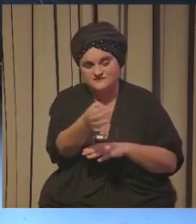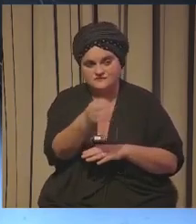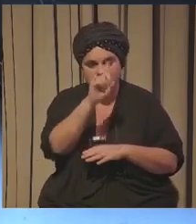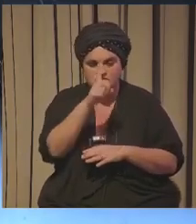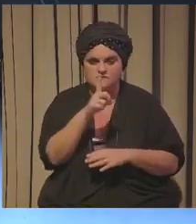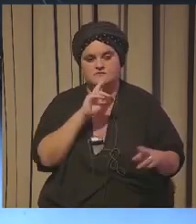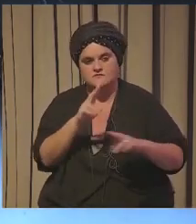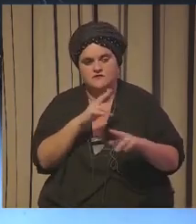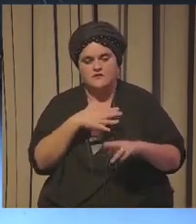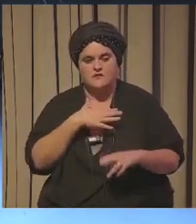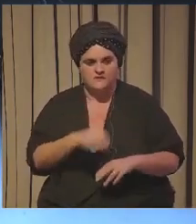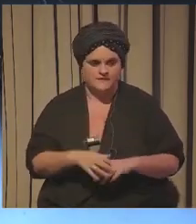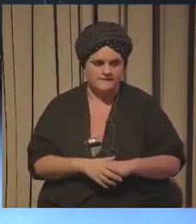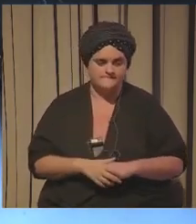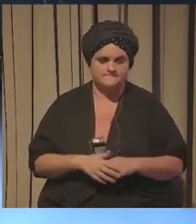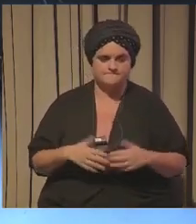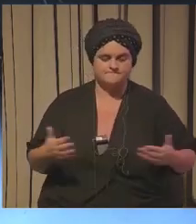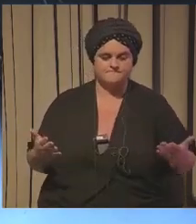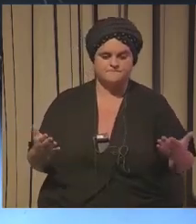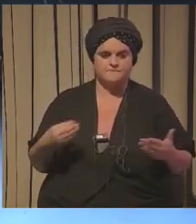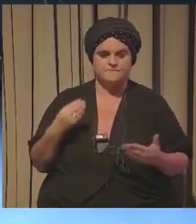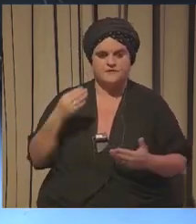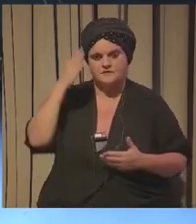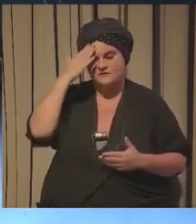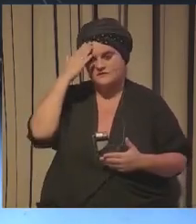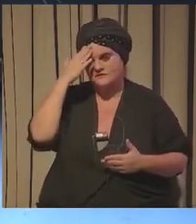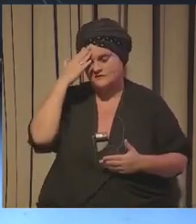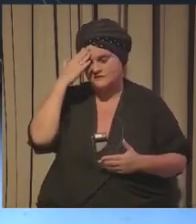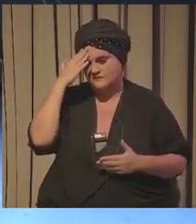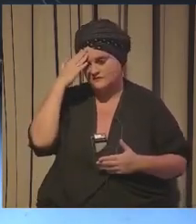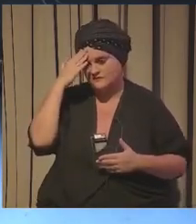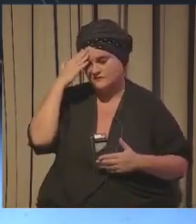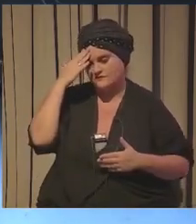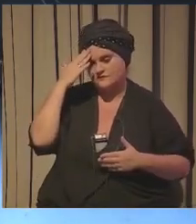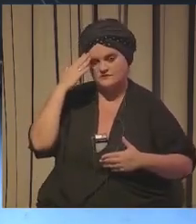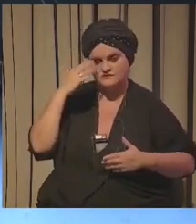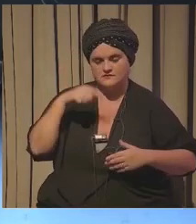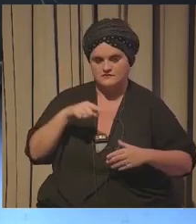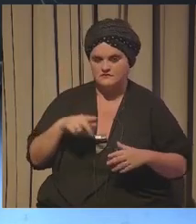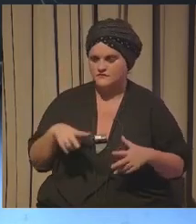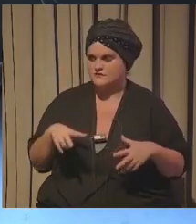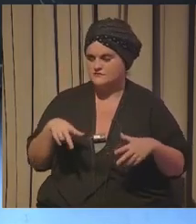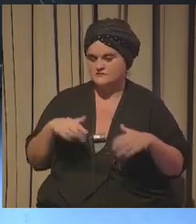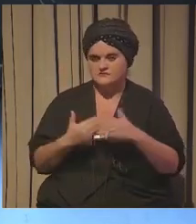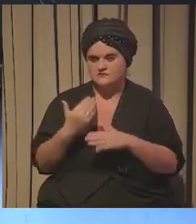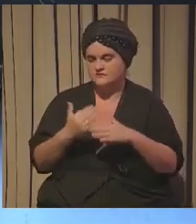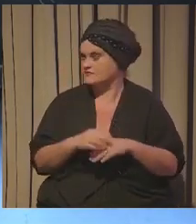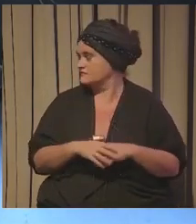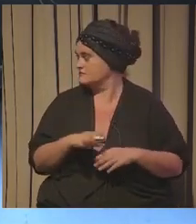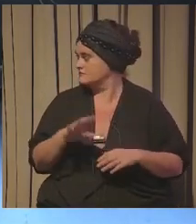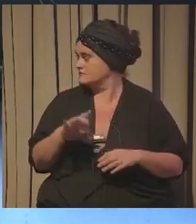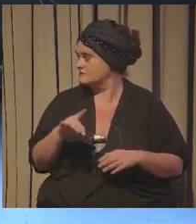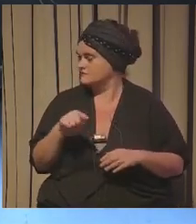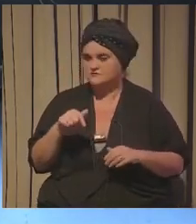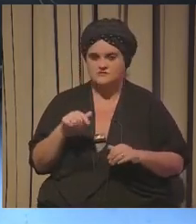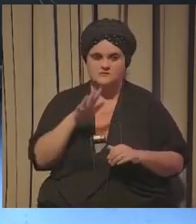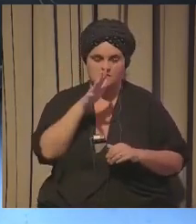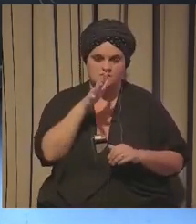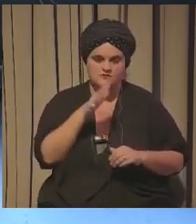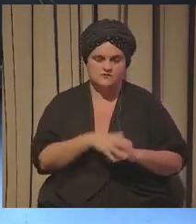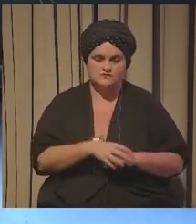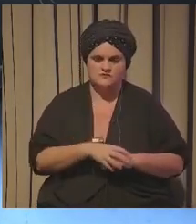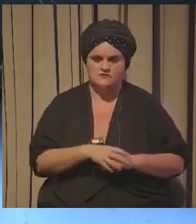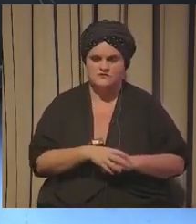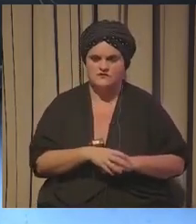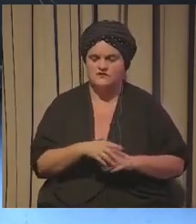a pasar, ¿no? Entonces yo creo que ese es uno de los principales mensajes, uno de los objetivos de este evento, ¿no? Es el motivo por el que comenzamos. Ya se ve, me ha